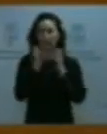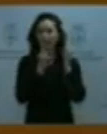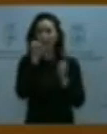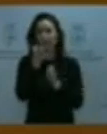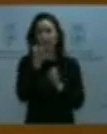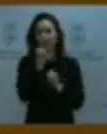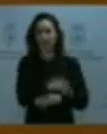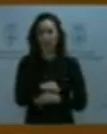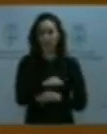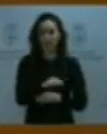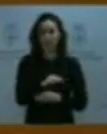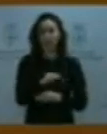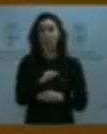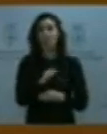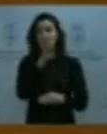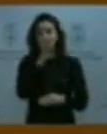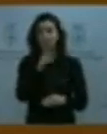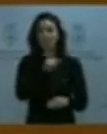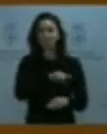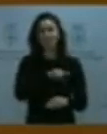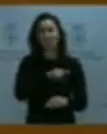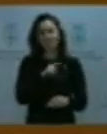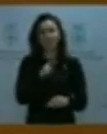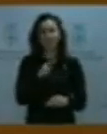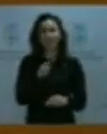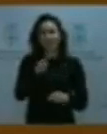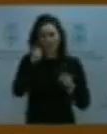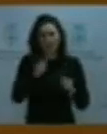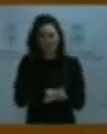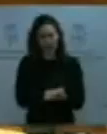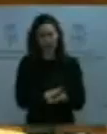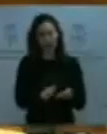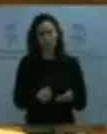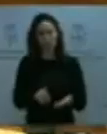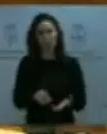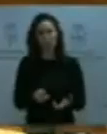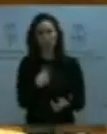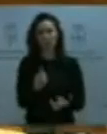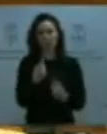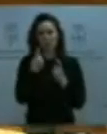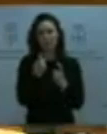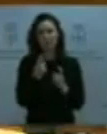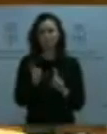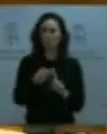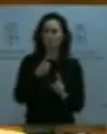mejor y que están intentando solucionar el problema. Seguramente va a tener muchas sorpresas. Gracias.